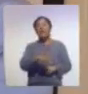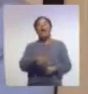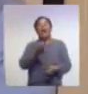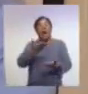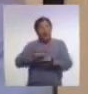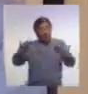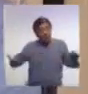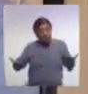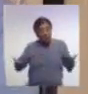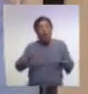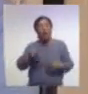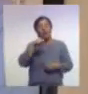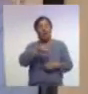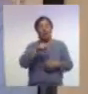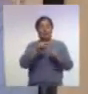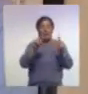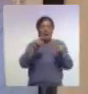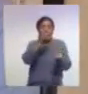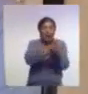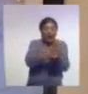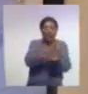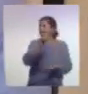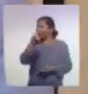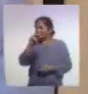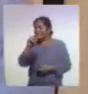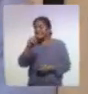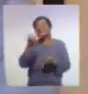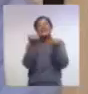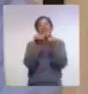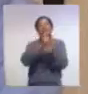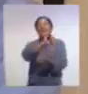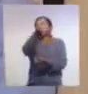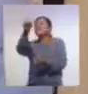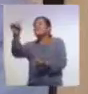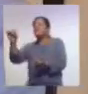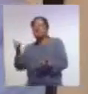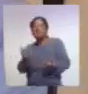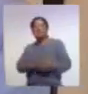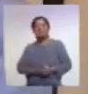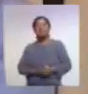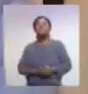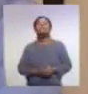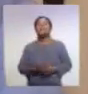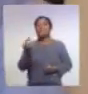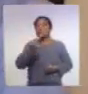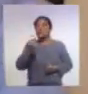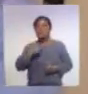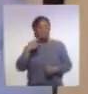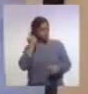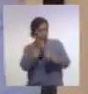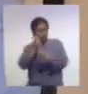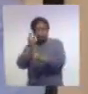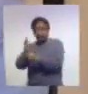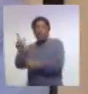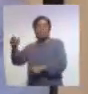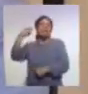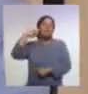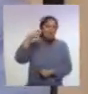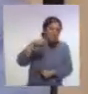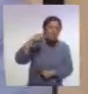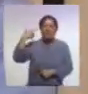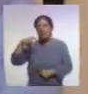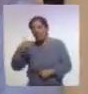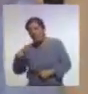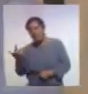nacional. Okay. Y nosotros tendremos que tomar como válidos los de Puebla, los de Ciudad de México, los de Querétaro, los de Guanajuato y así en